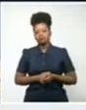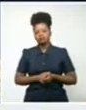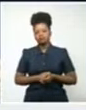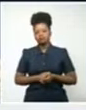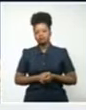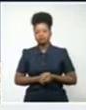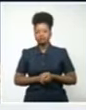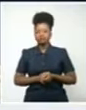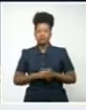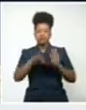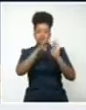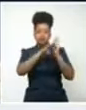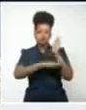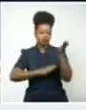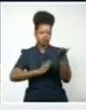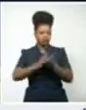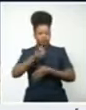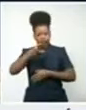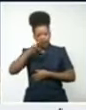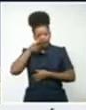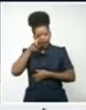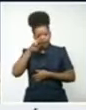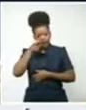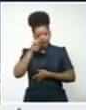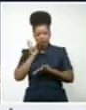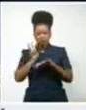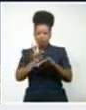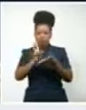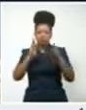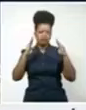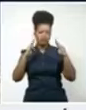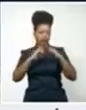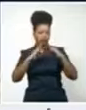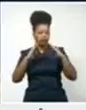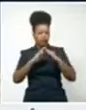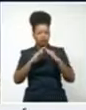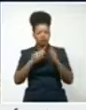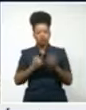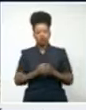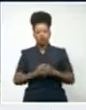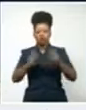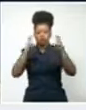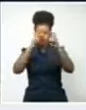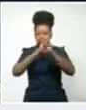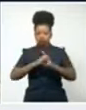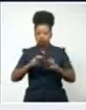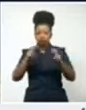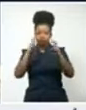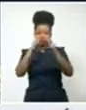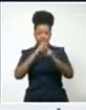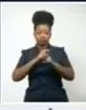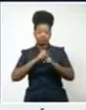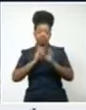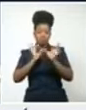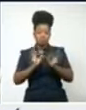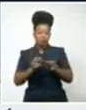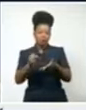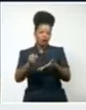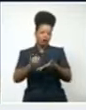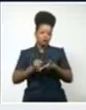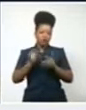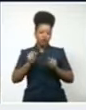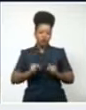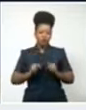atención, ni las medidas de pesquisa, ni las medidas de estudio, que es lo que ha permitido que hoy tengamos